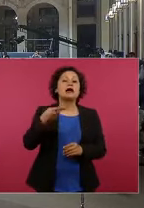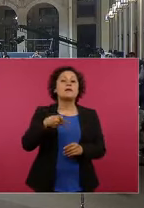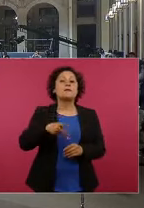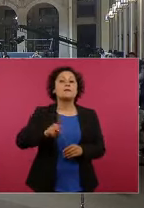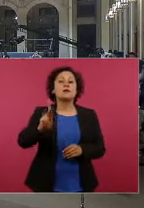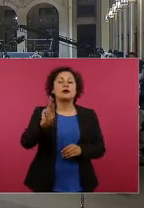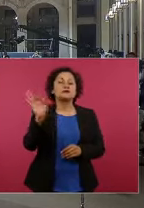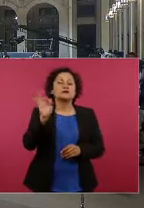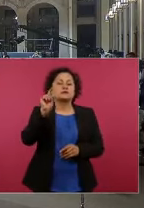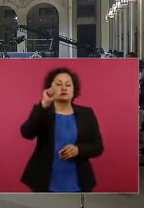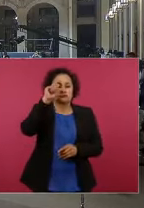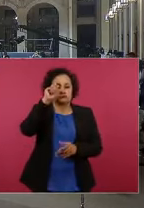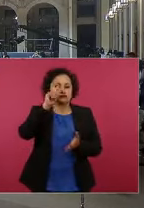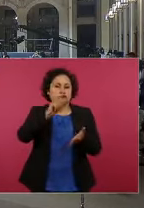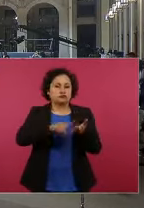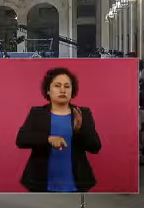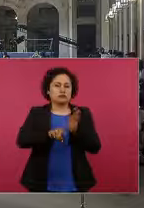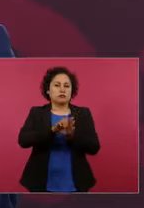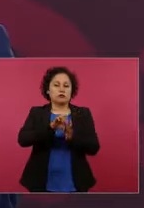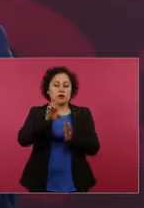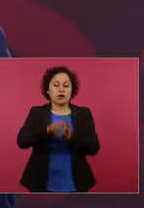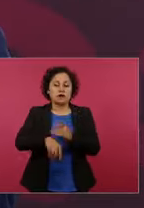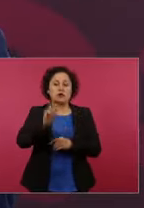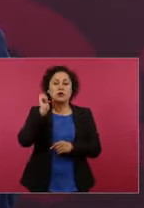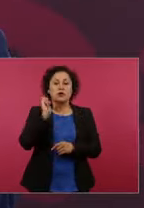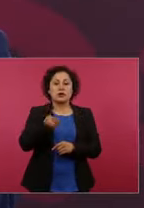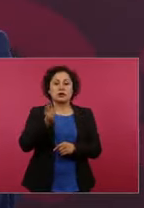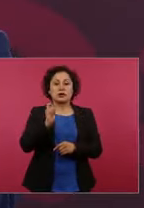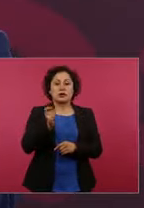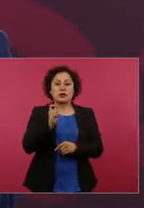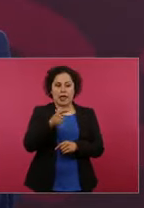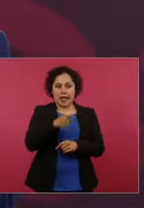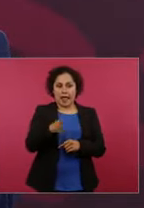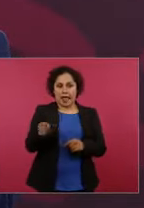de que se actúa de esa manera,